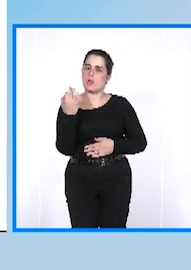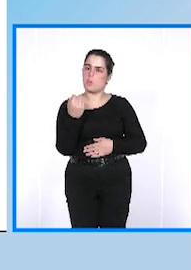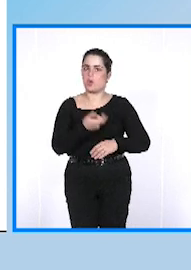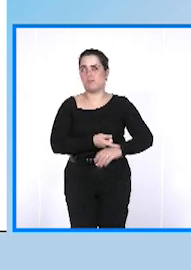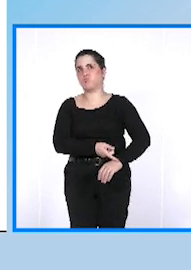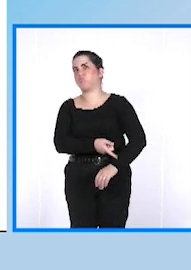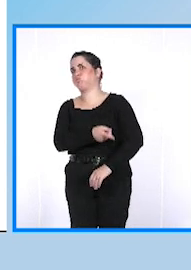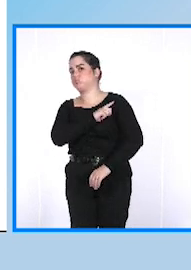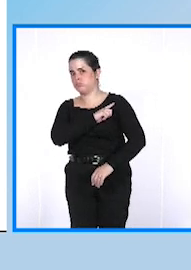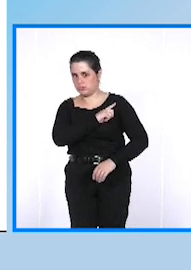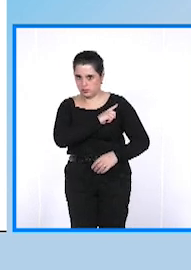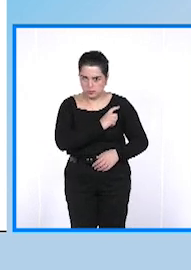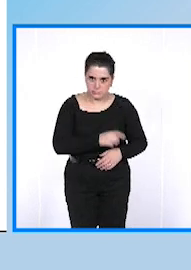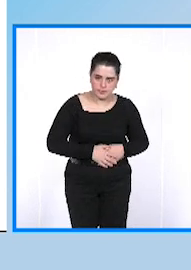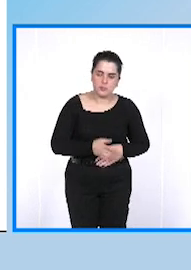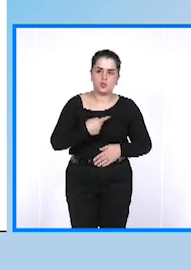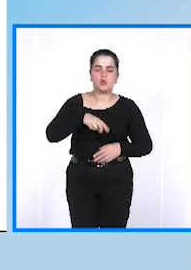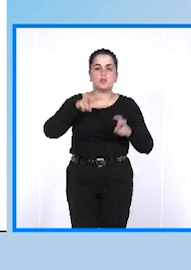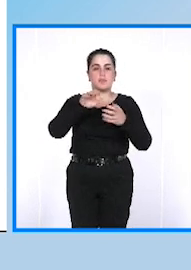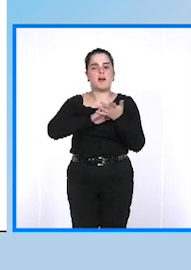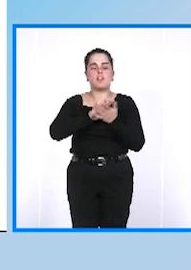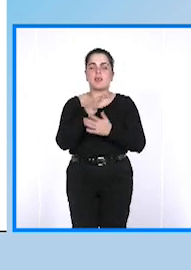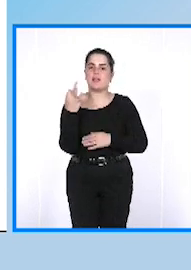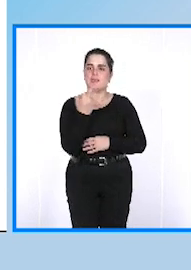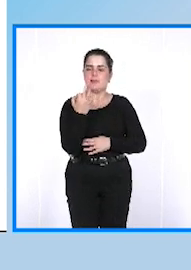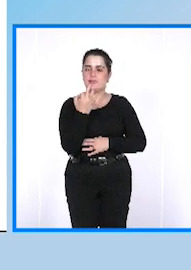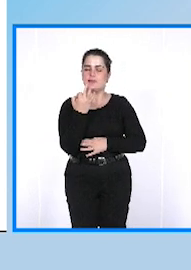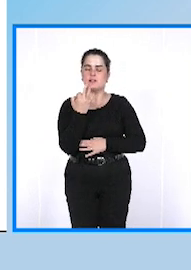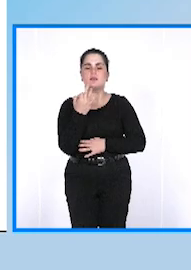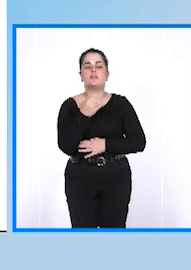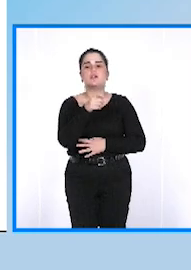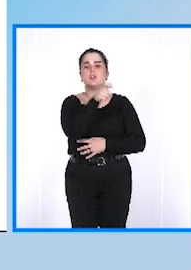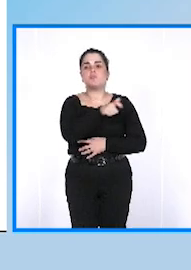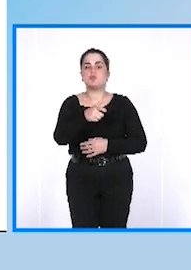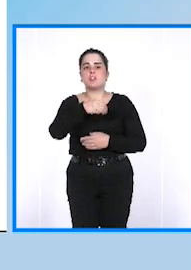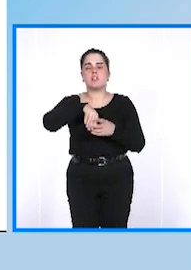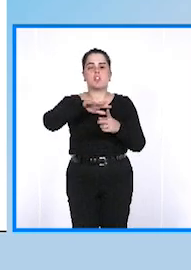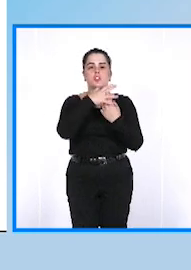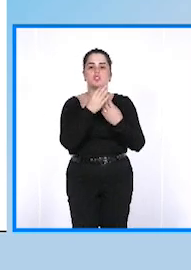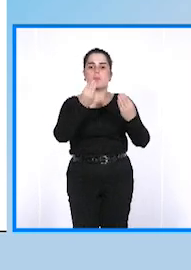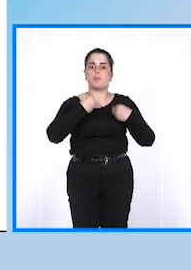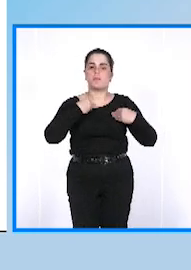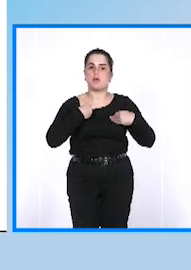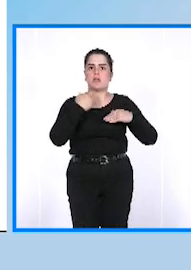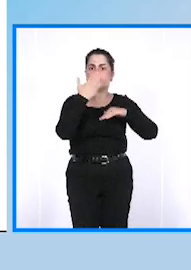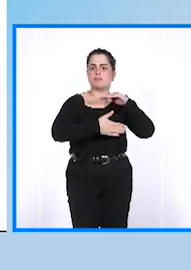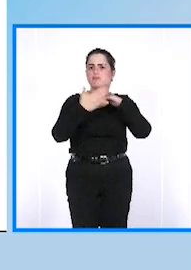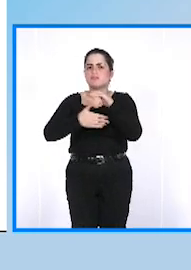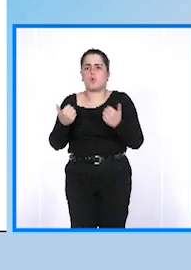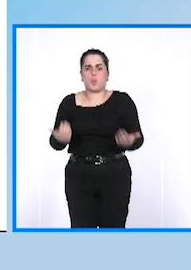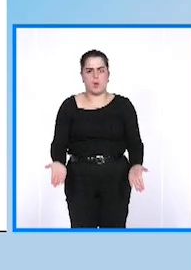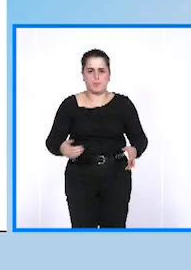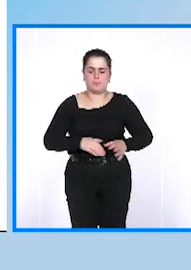un poco hemos evaluado las restricciones que las personas experimentan en su contexto de vivienda no